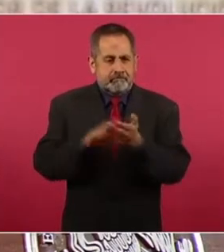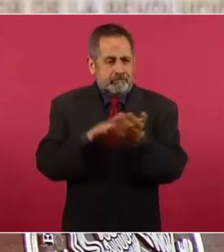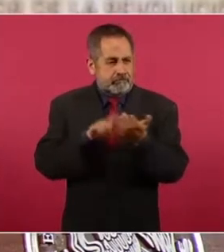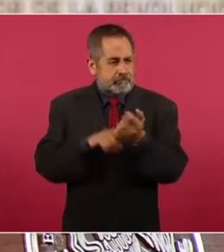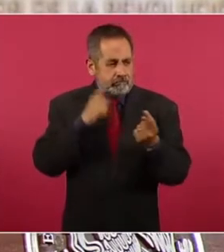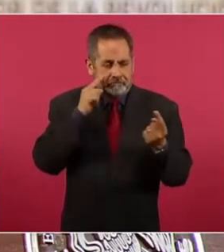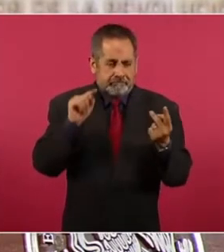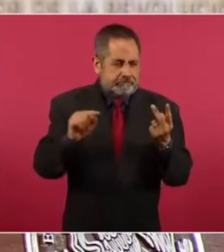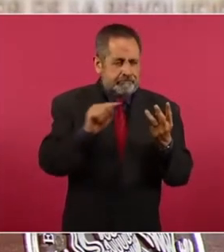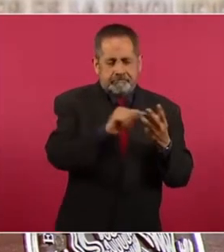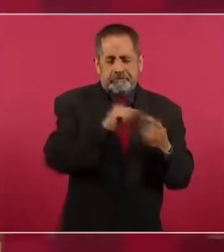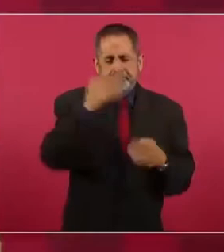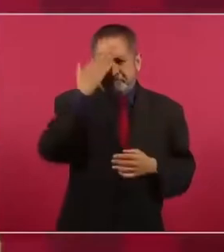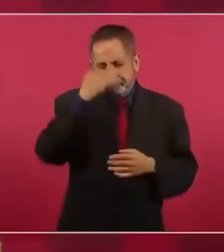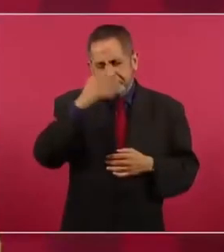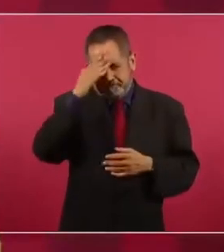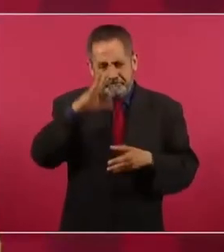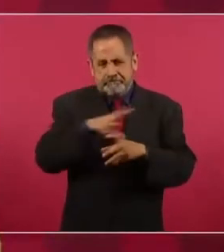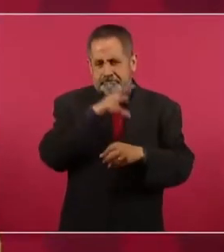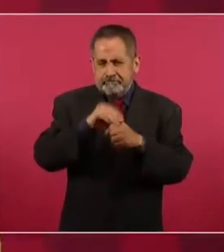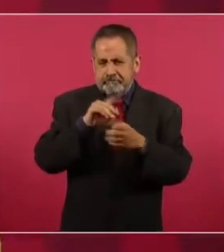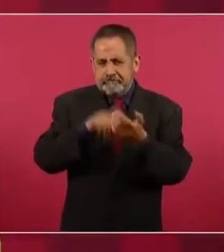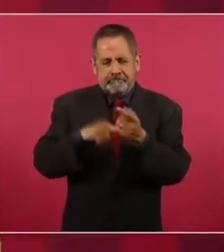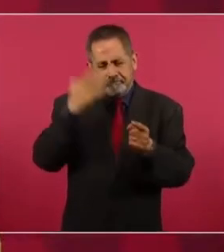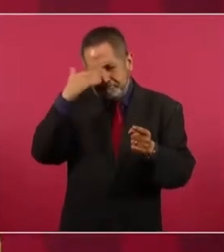sectores de clase media